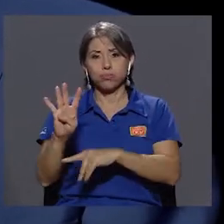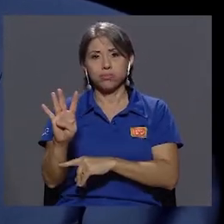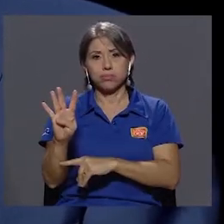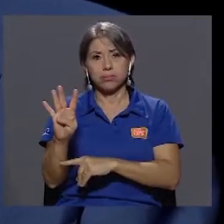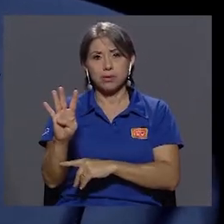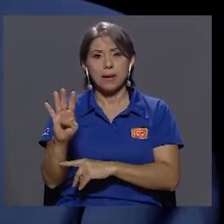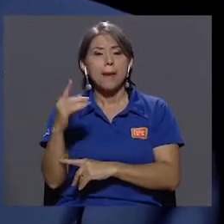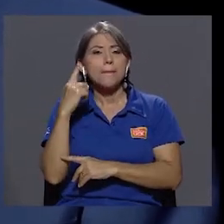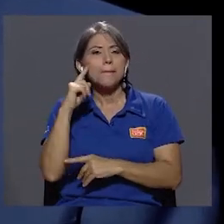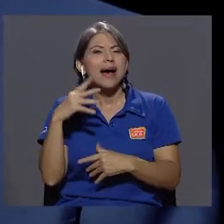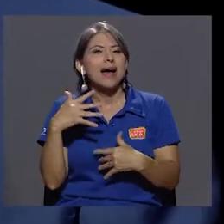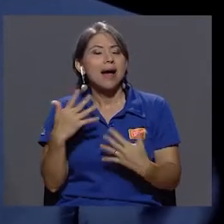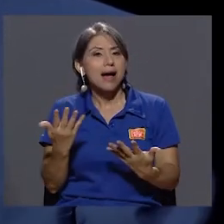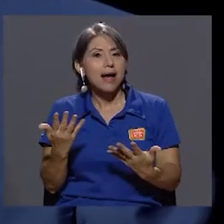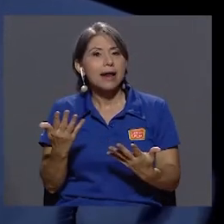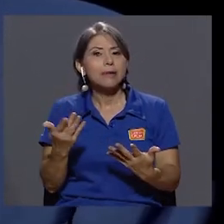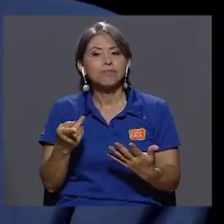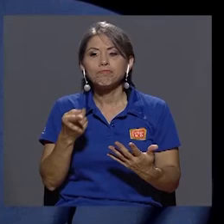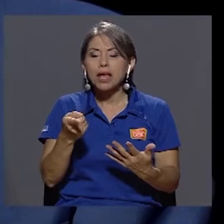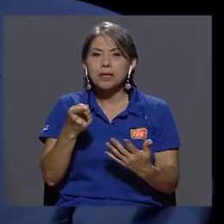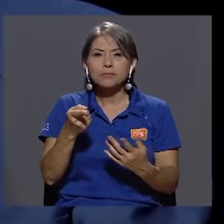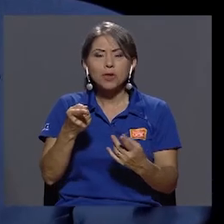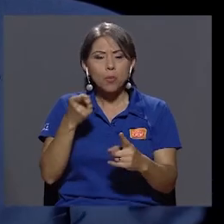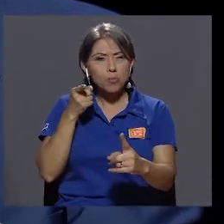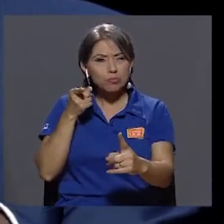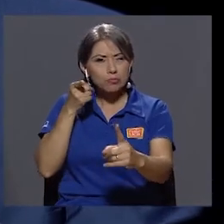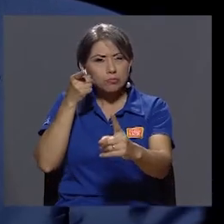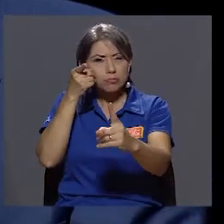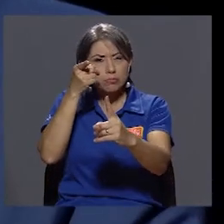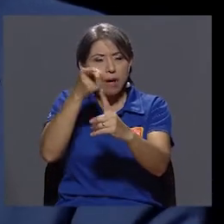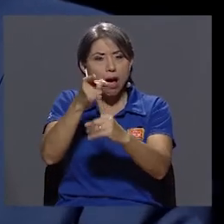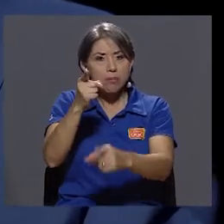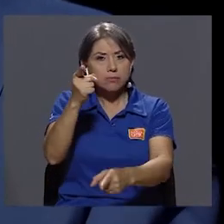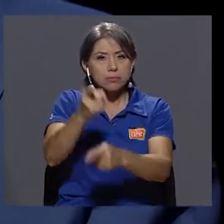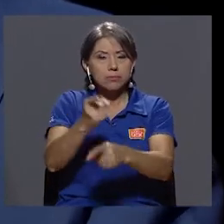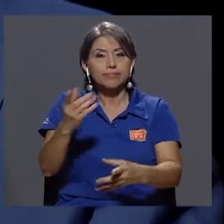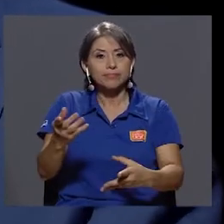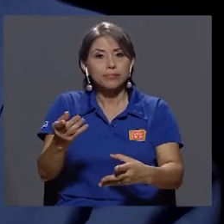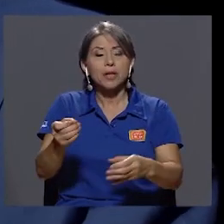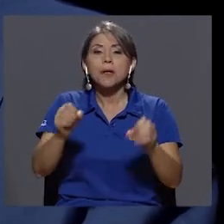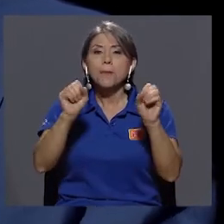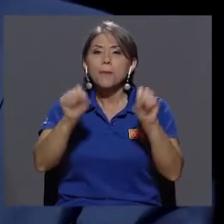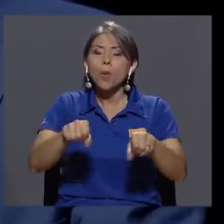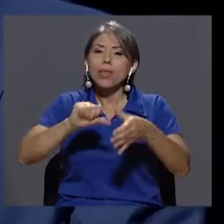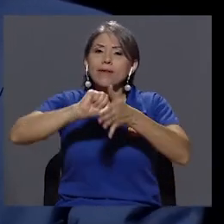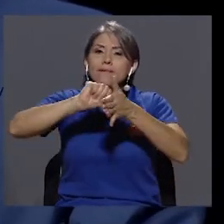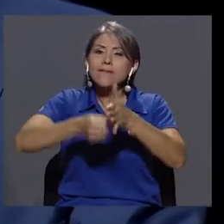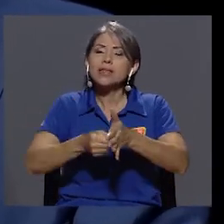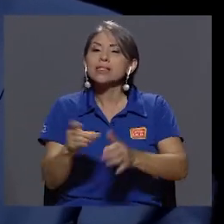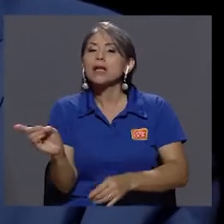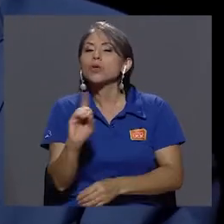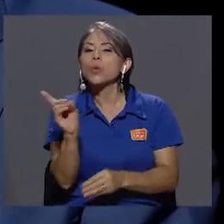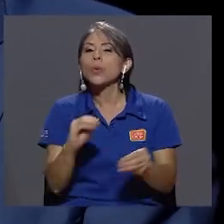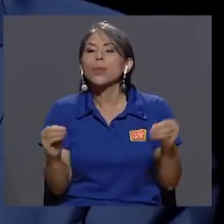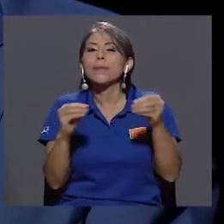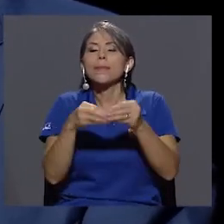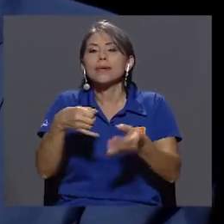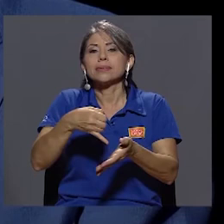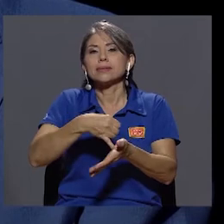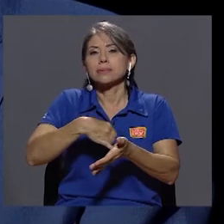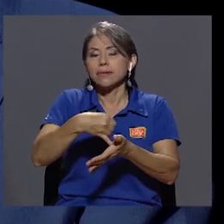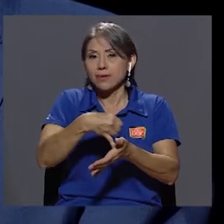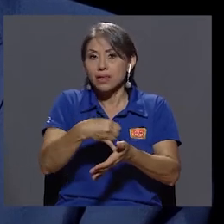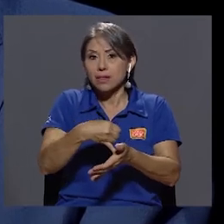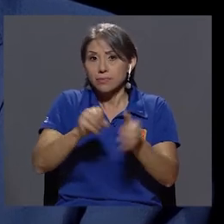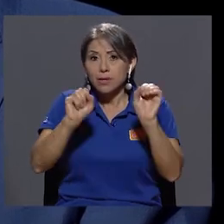tomándole en las rutas adecuadas y poder enfatizar donde hay más debilidad que se